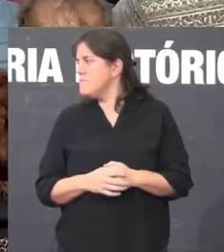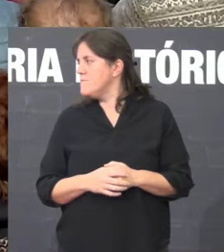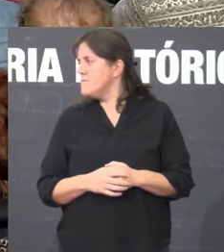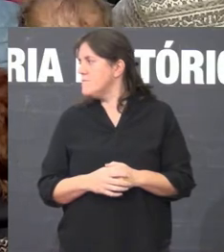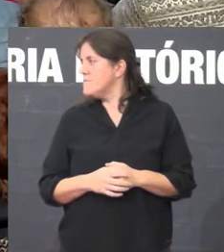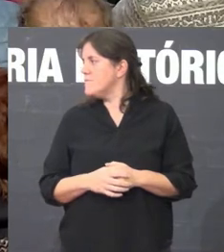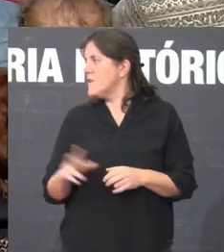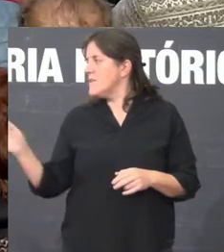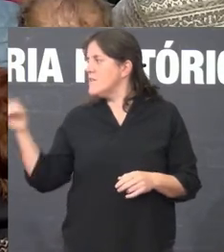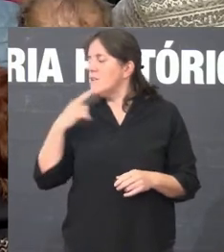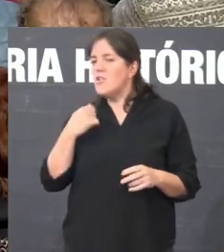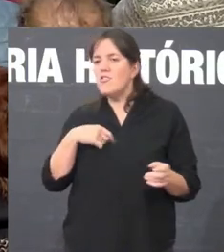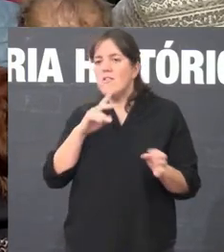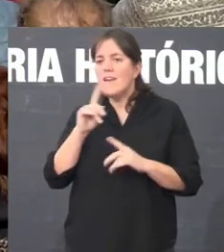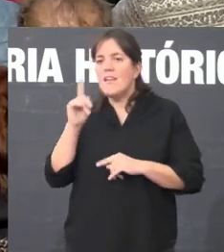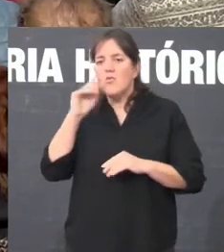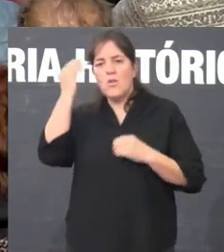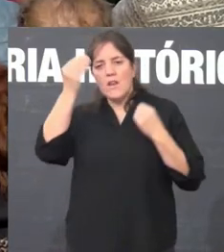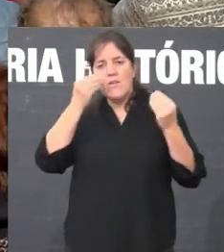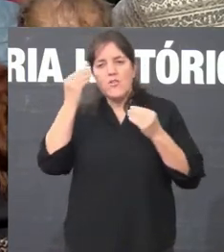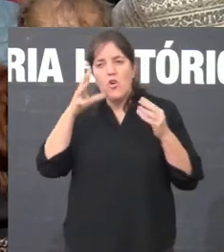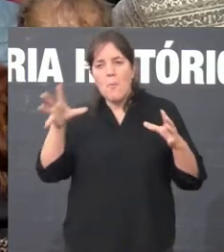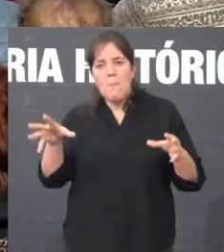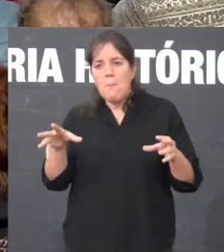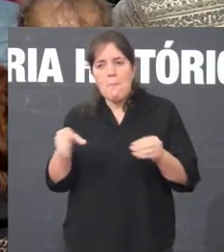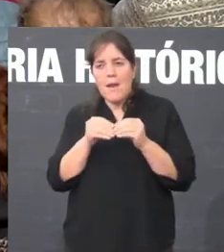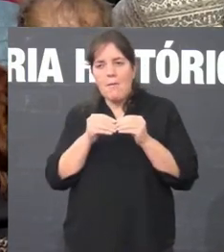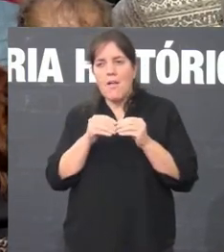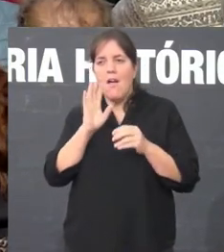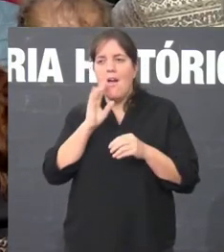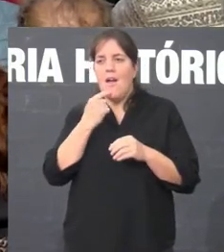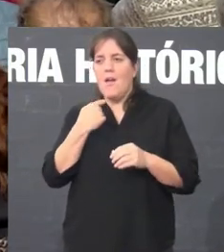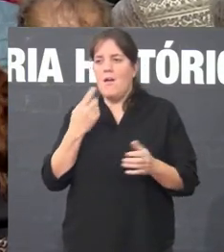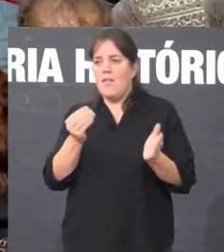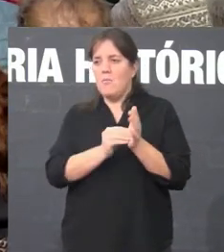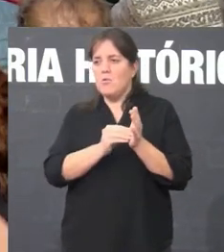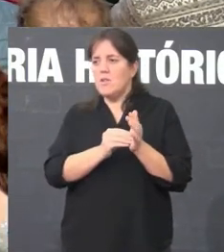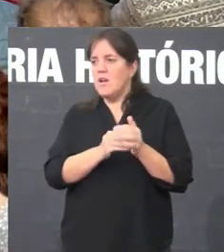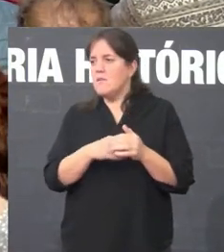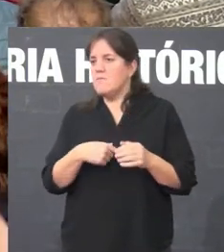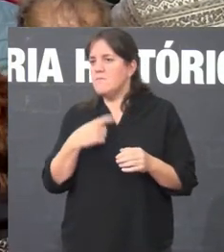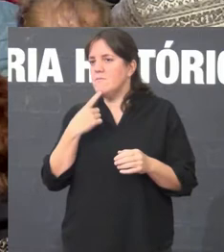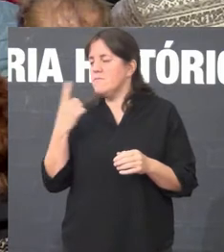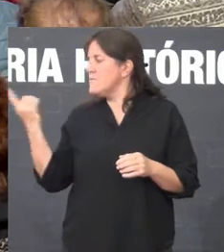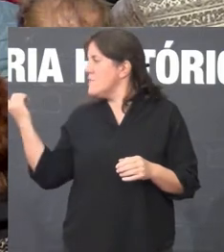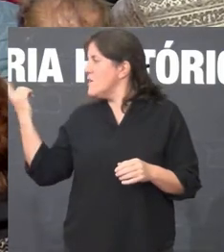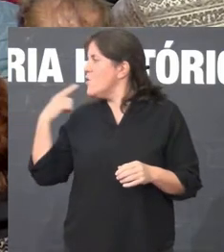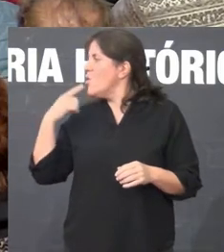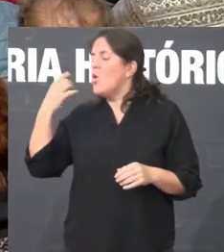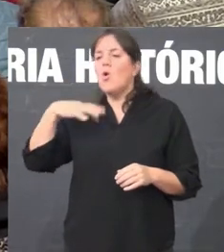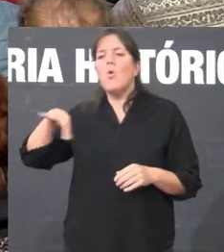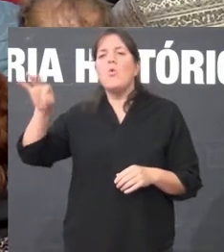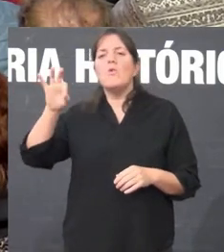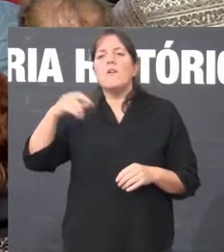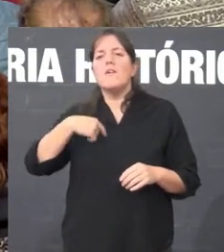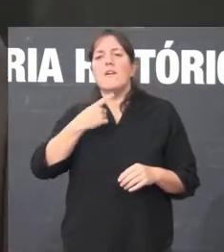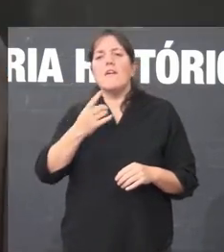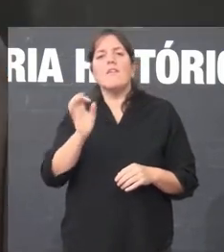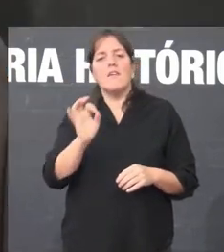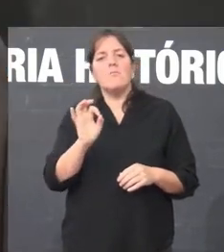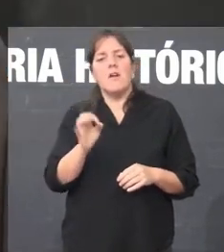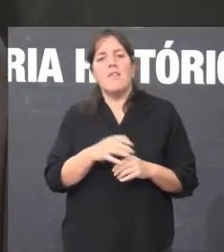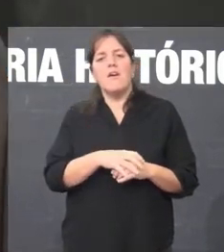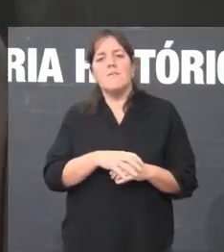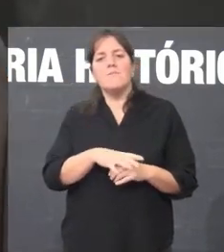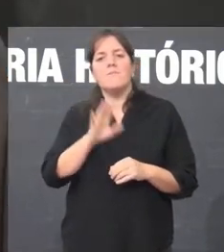Non sei se queredes facer unha breve reflexión do que acaba de apuntar. Eu, o único que efectivamente o fío das